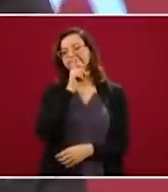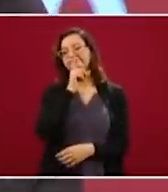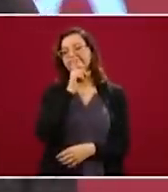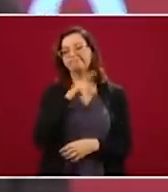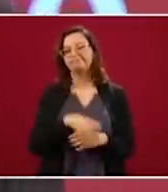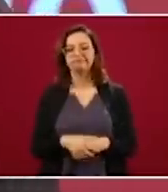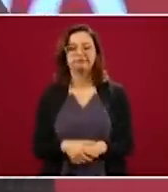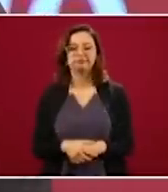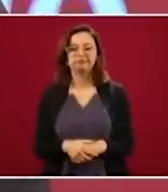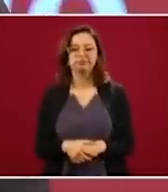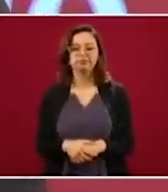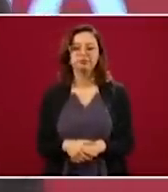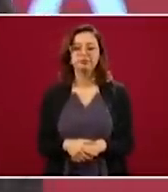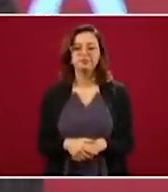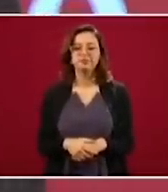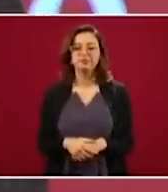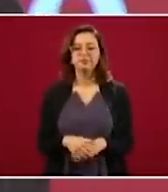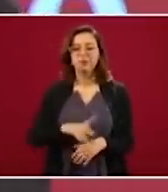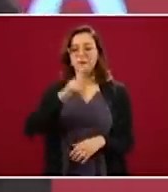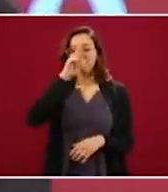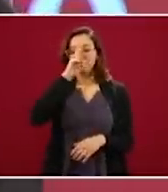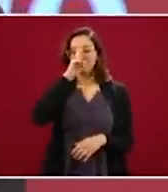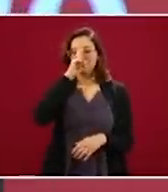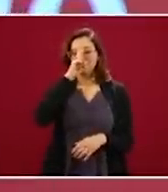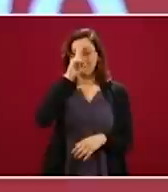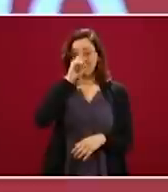lo peor es que